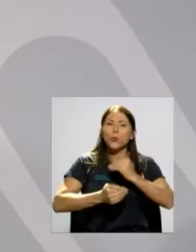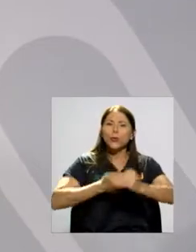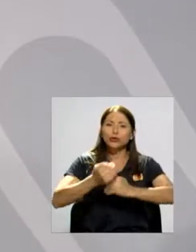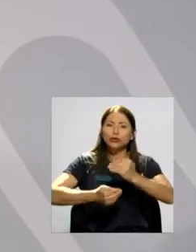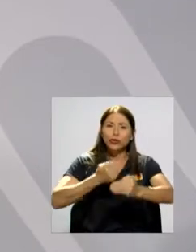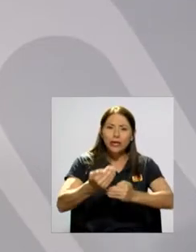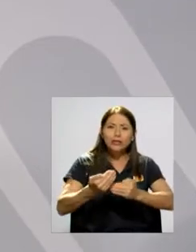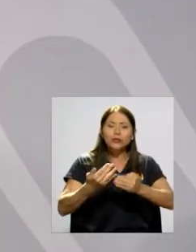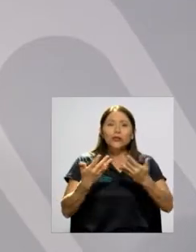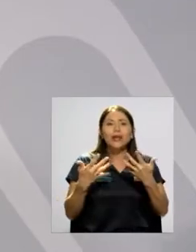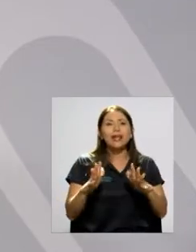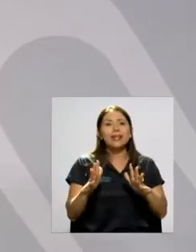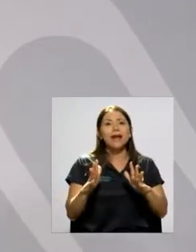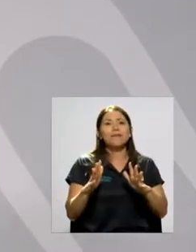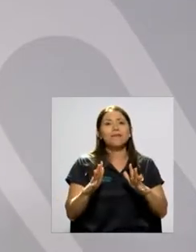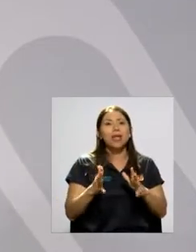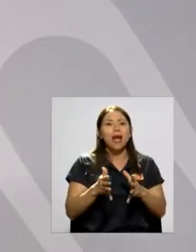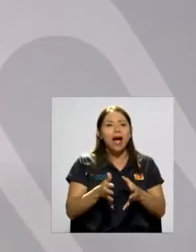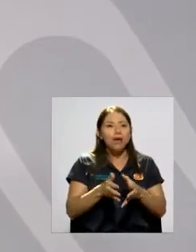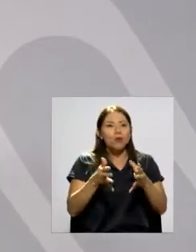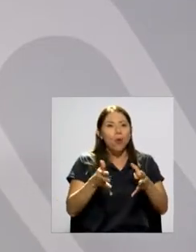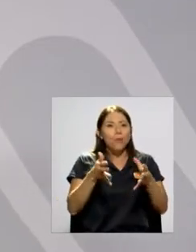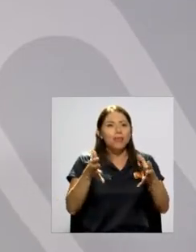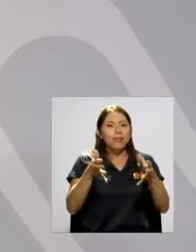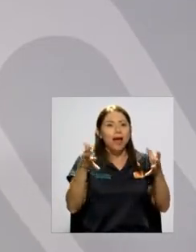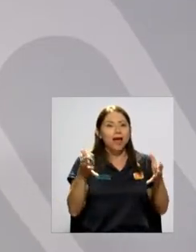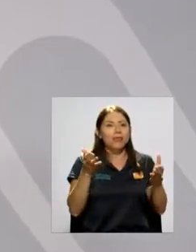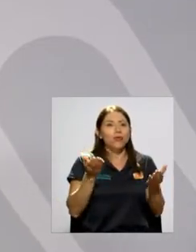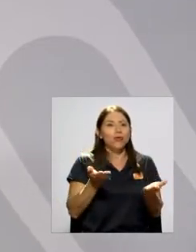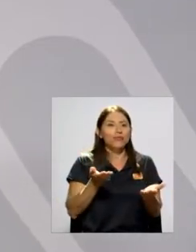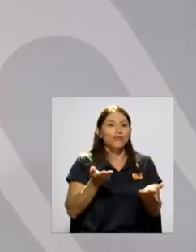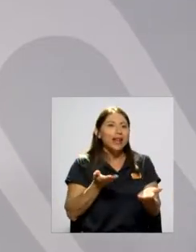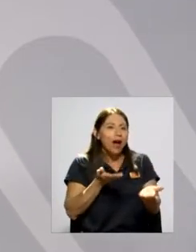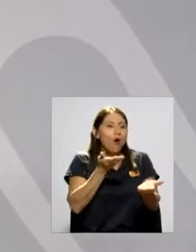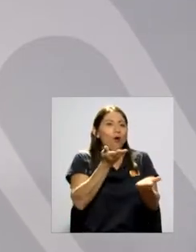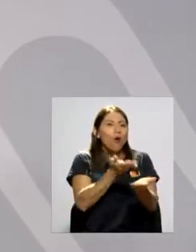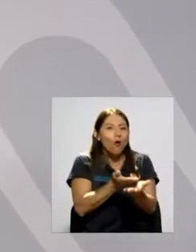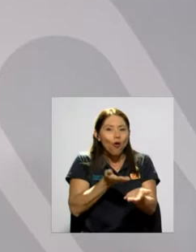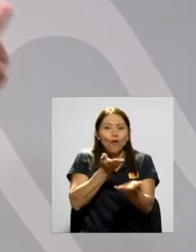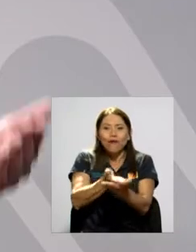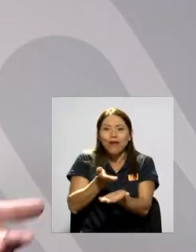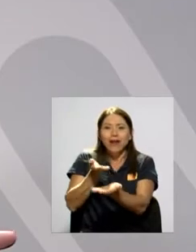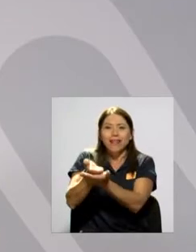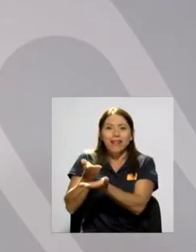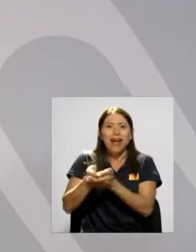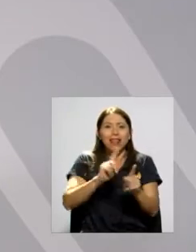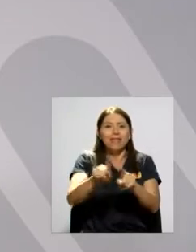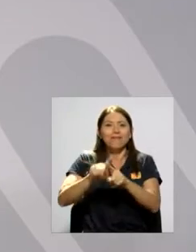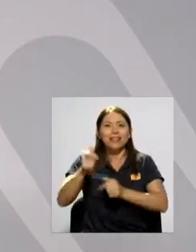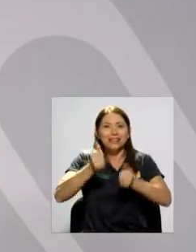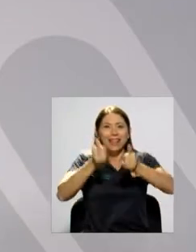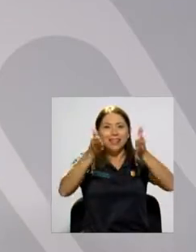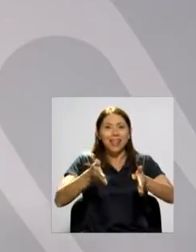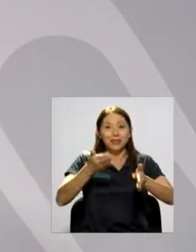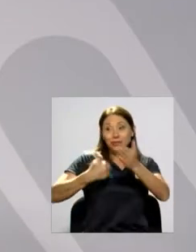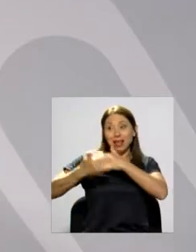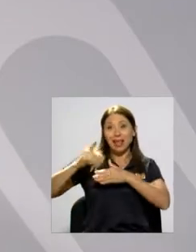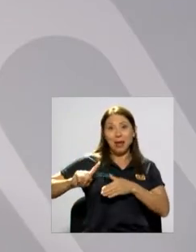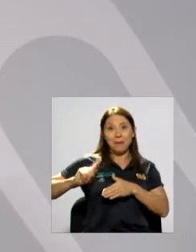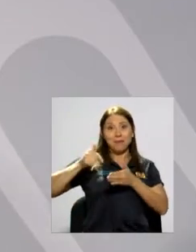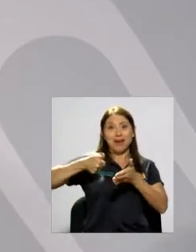ido aumentando la oferta, por decirlo de alguna manera, de candidatos en, la, en la primera ronda, ¿verdad?